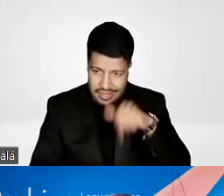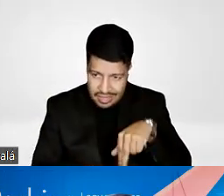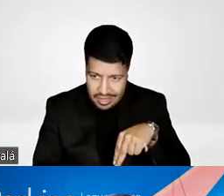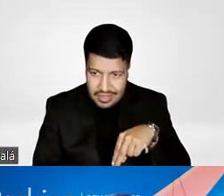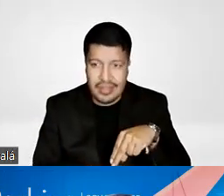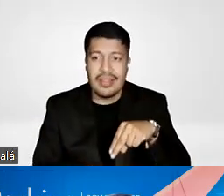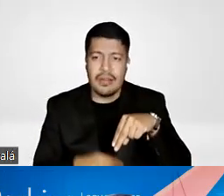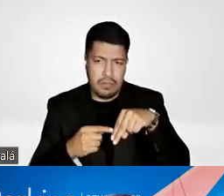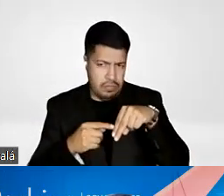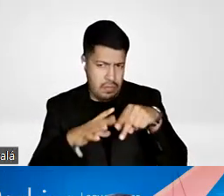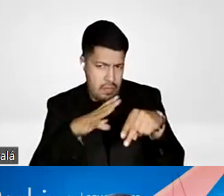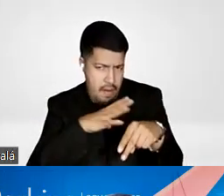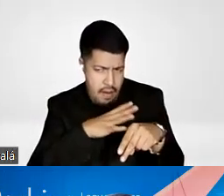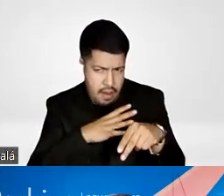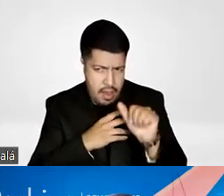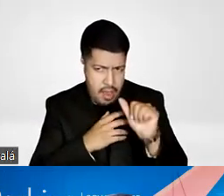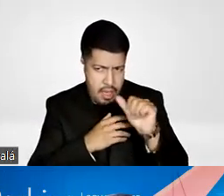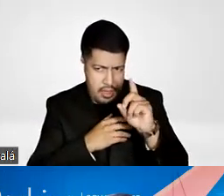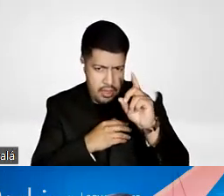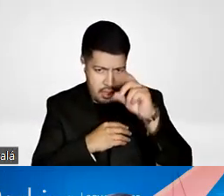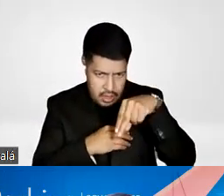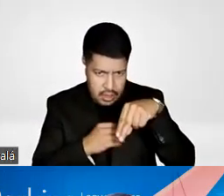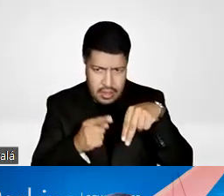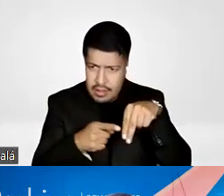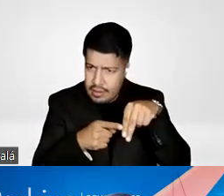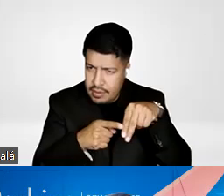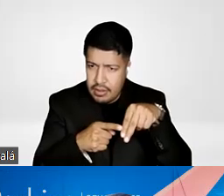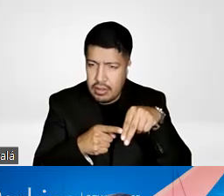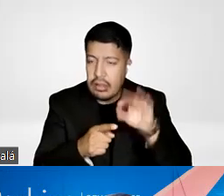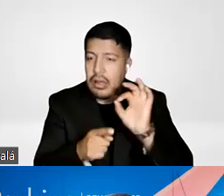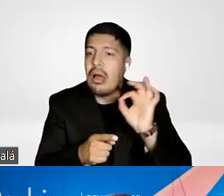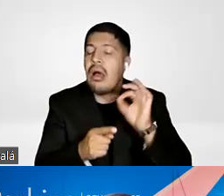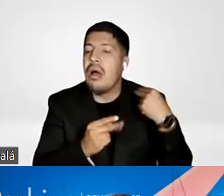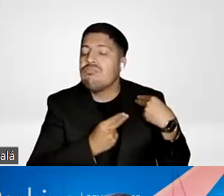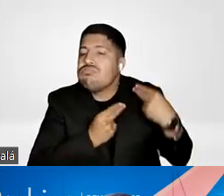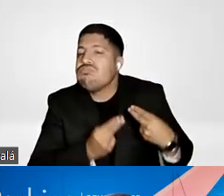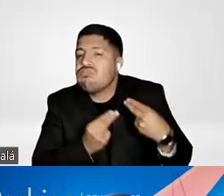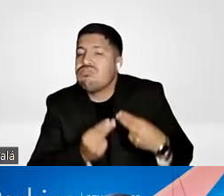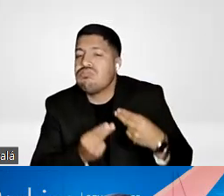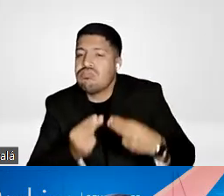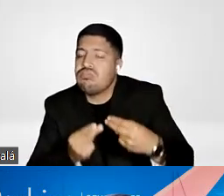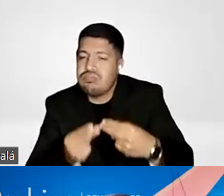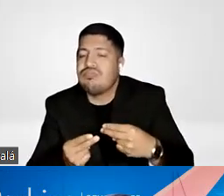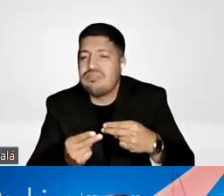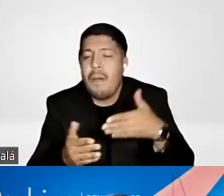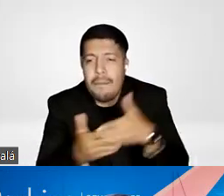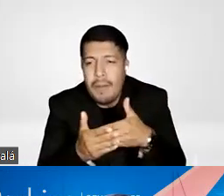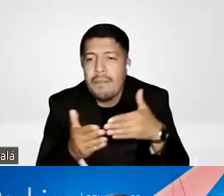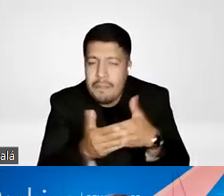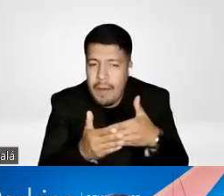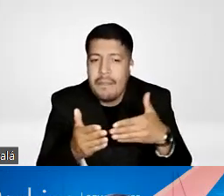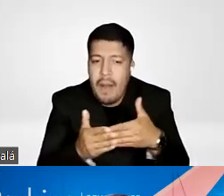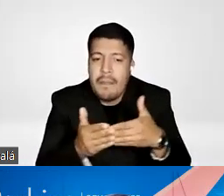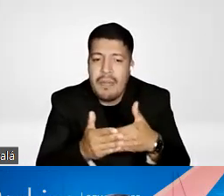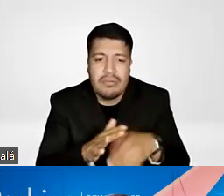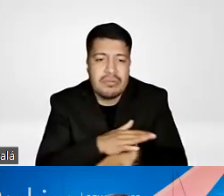genético que nos predispone a tener un adecuado neurodesarrollo, puede o inadecuado neurodesarrollo,